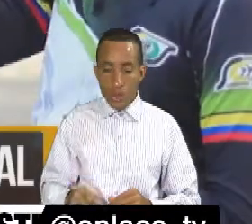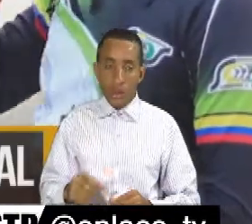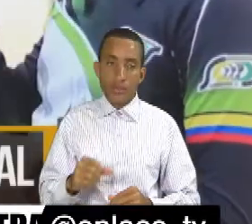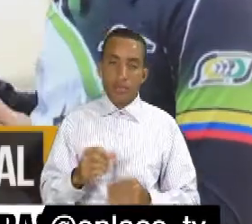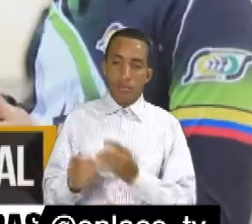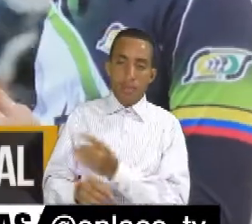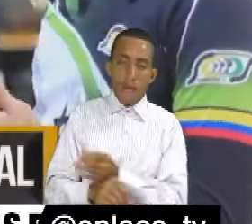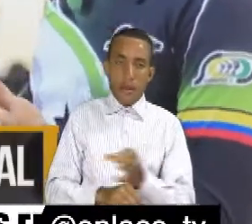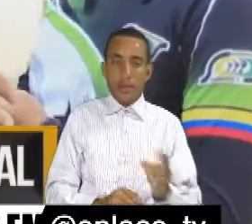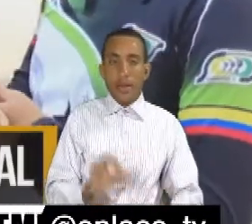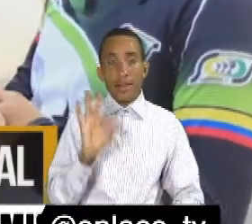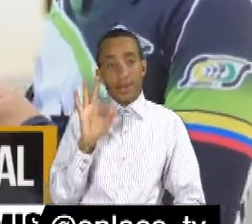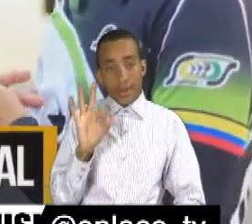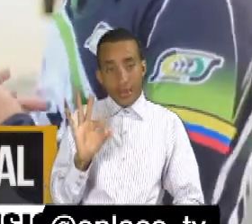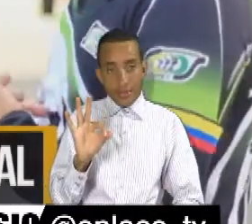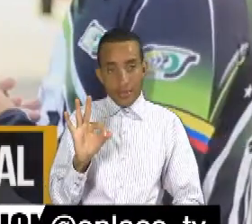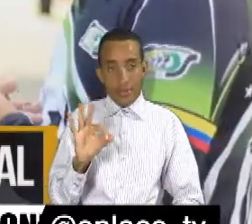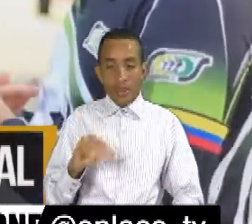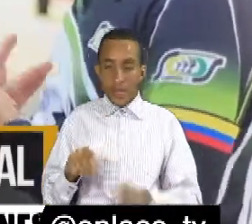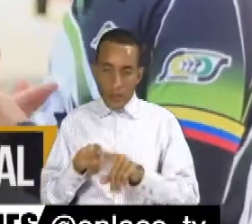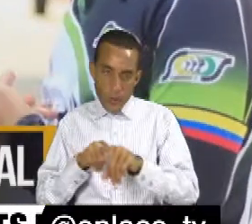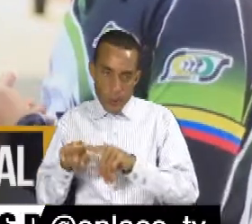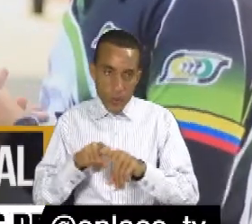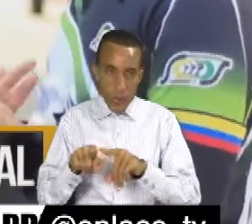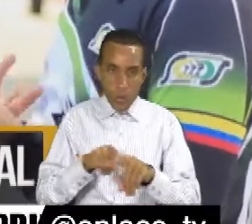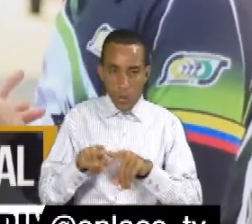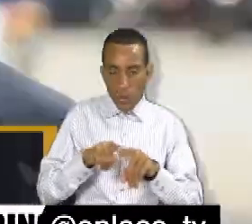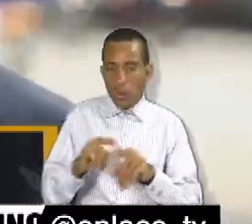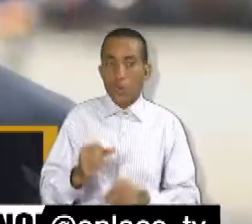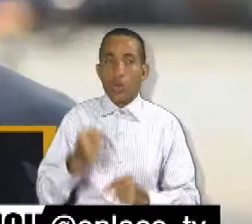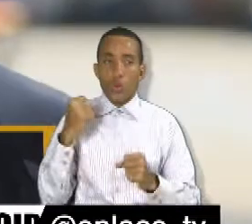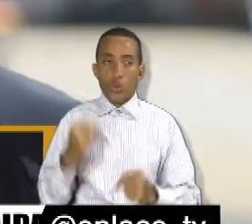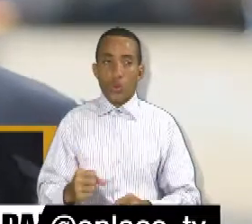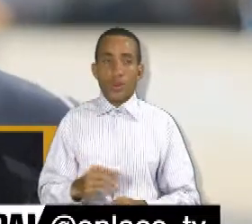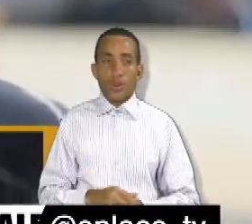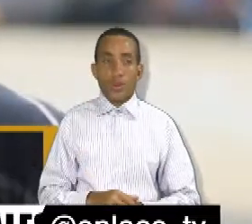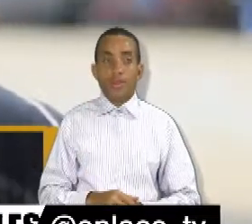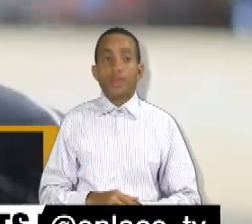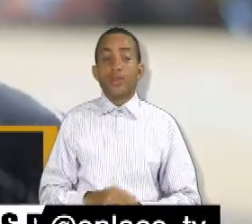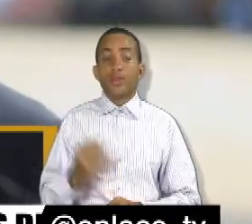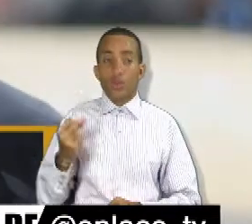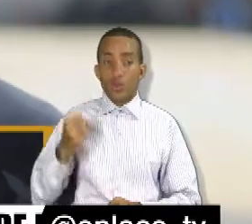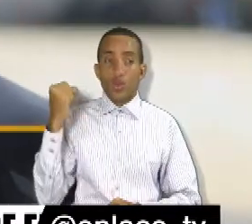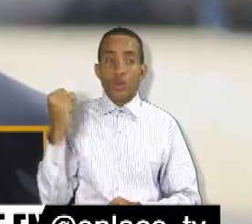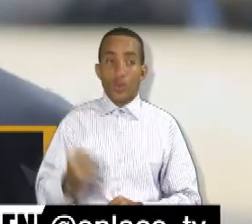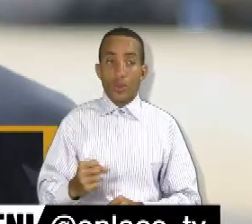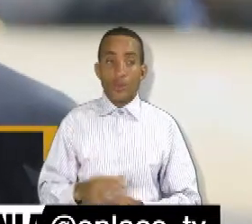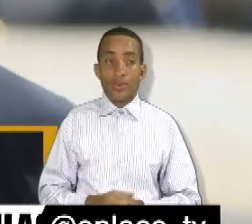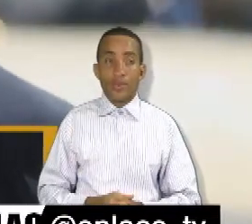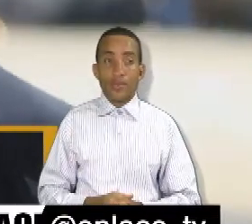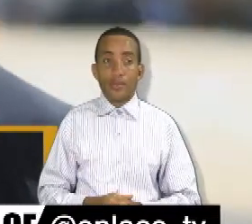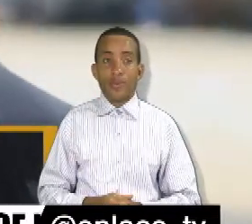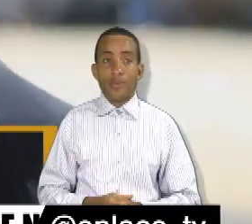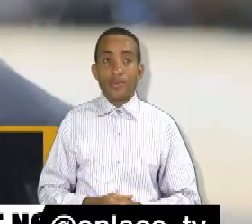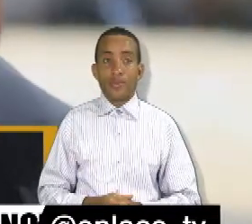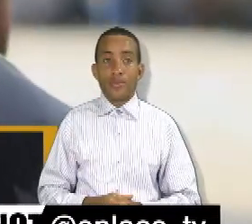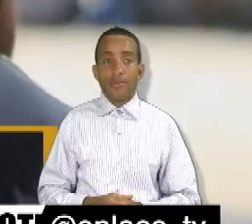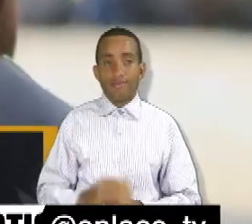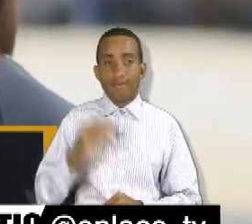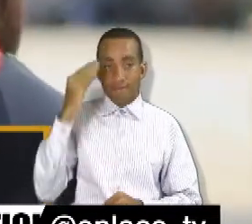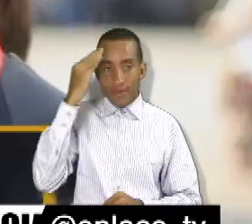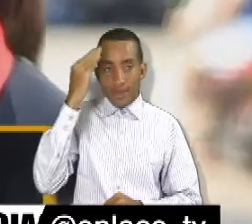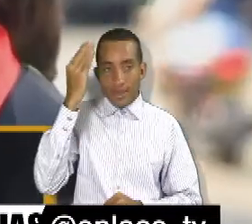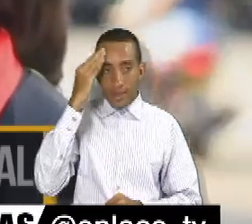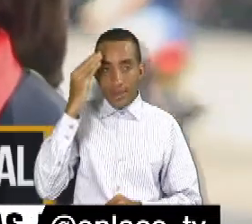La competencia estuvo reñida, pero no imposible para esta campeona. Durísimas, pero yo sé que yo soy